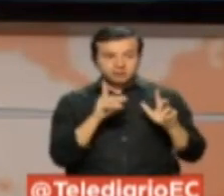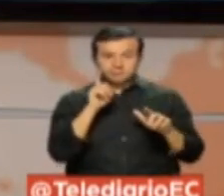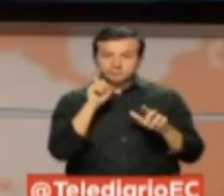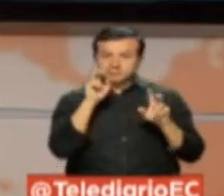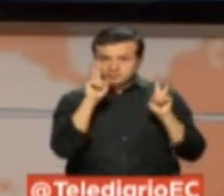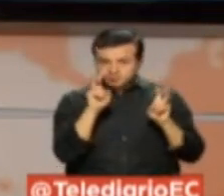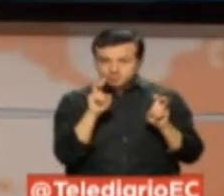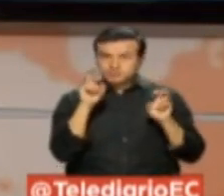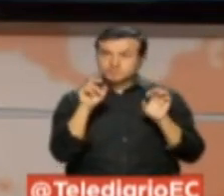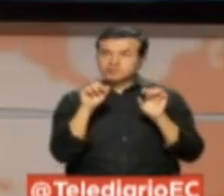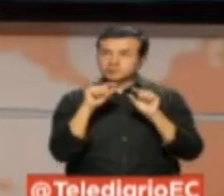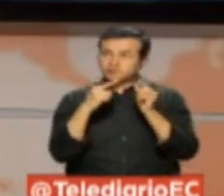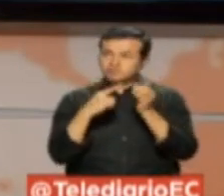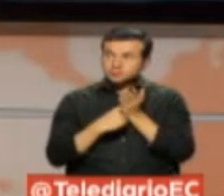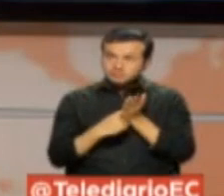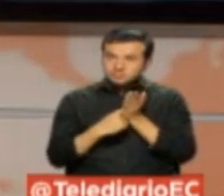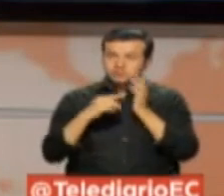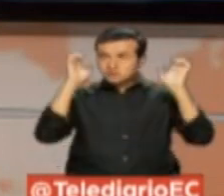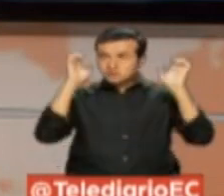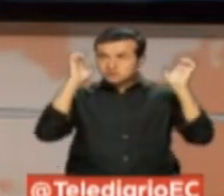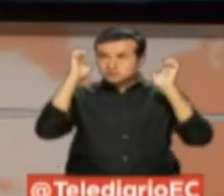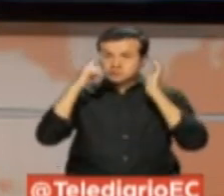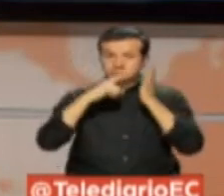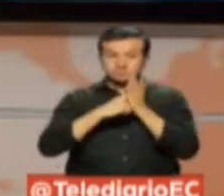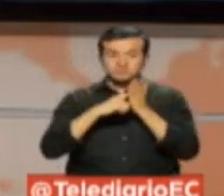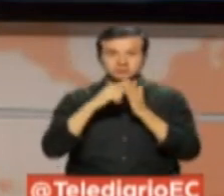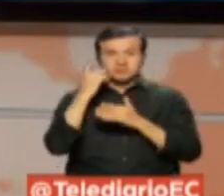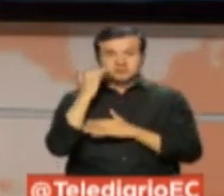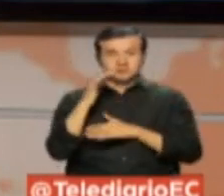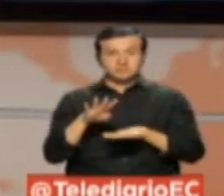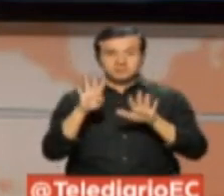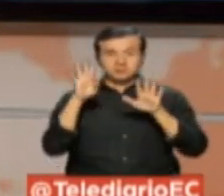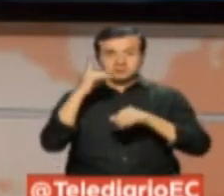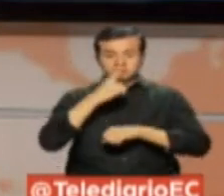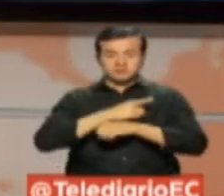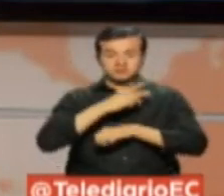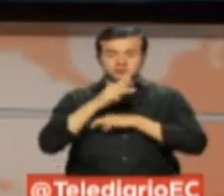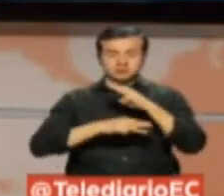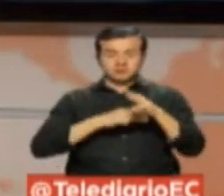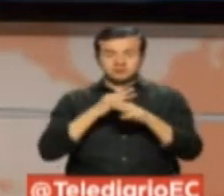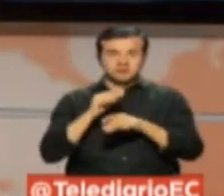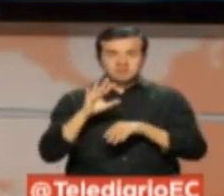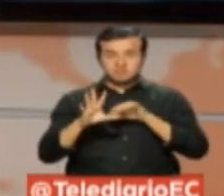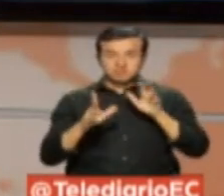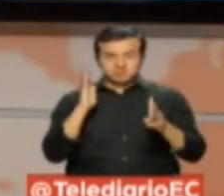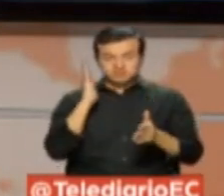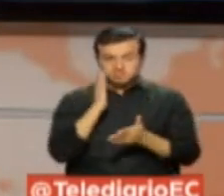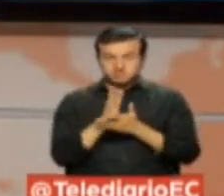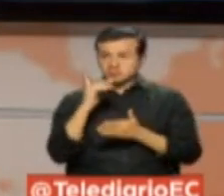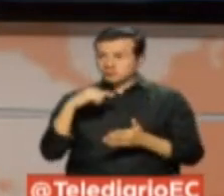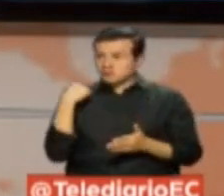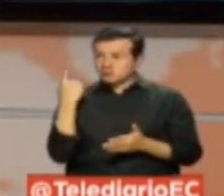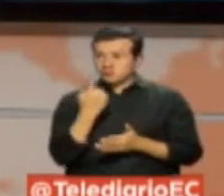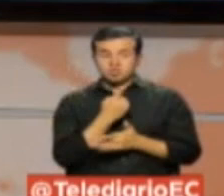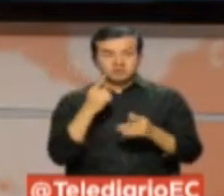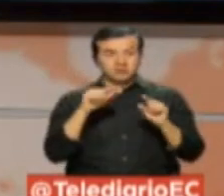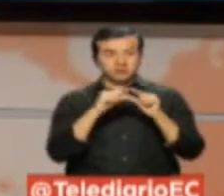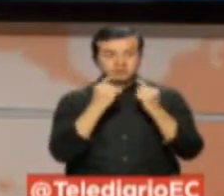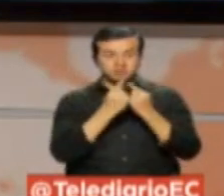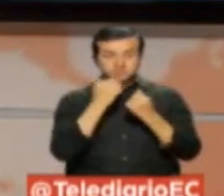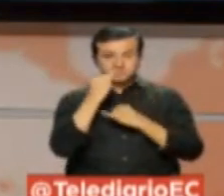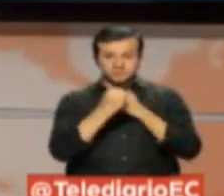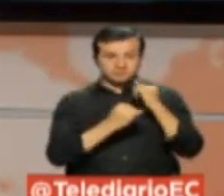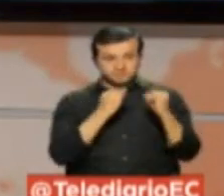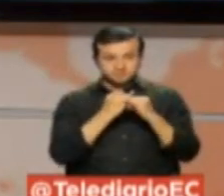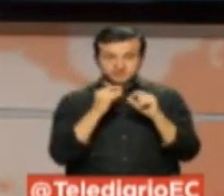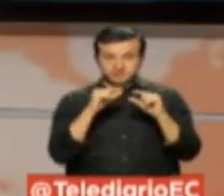topar también en estos días de manera estratégica. El día 9 fue el Día Mundial de la Anticorrupción. Nosotros como Cámara de Comercio Internacional y como